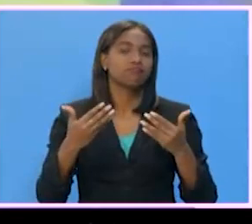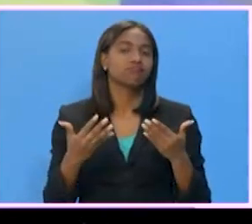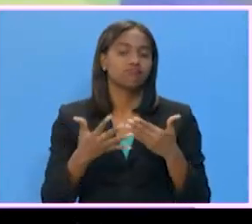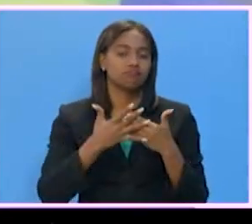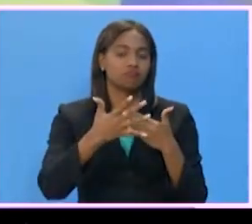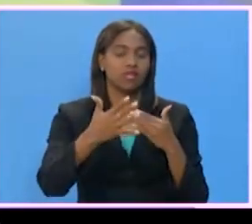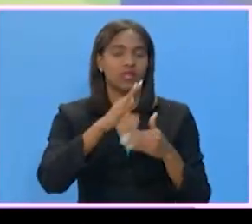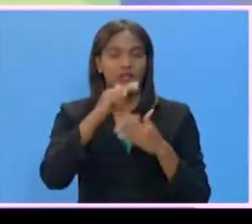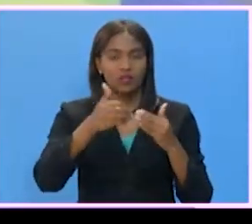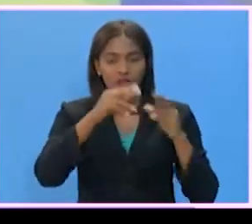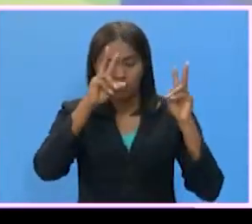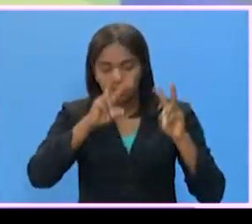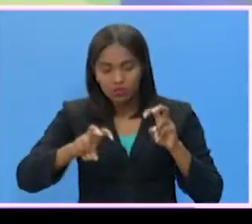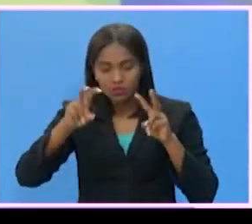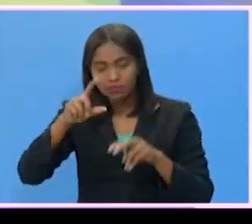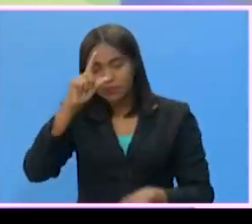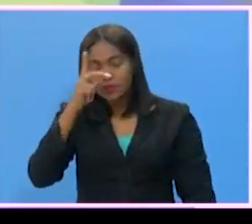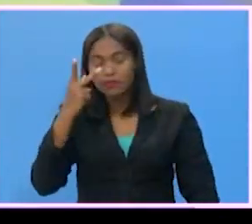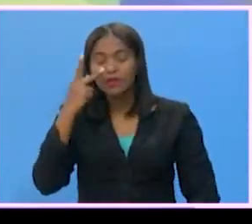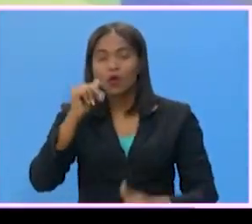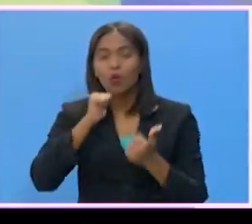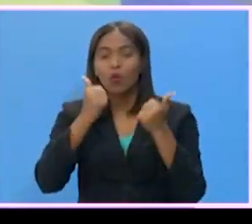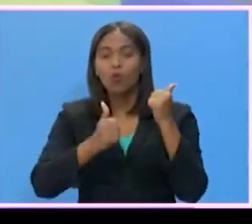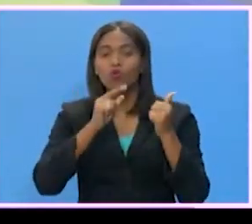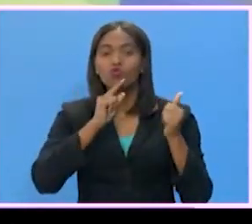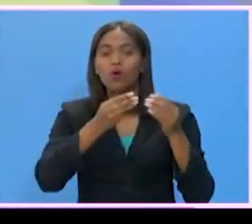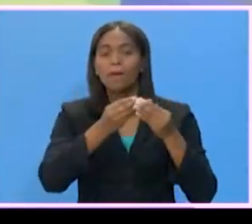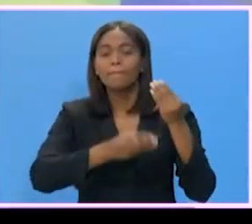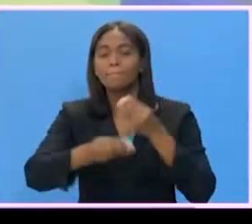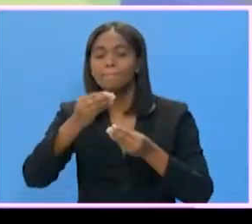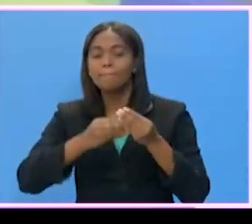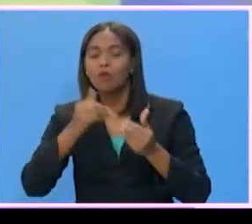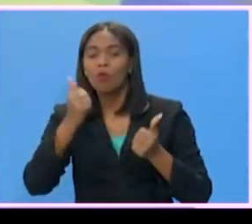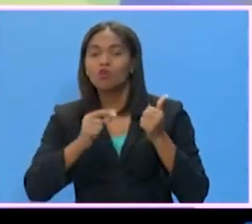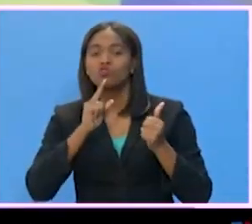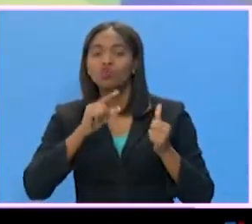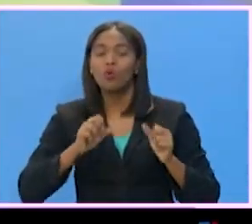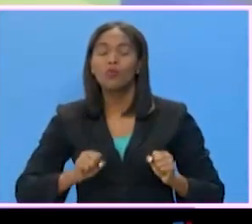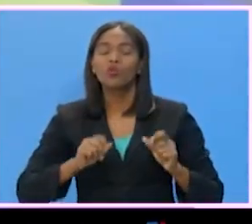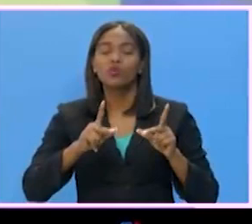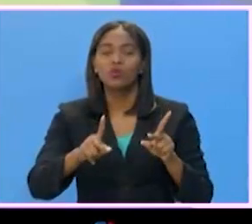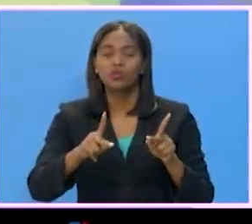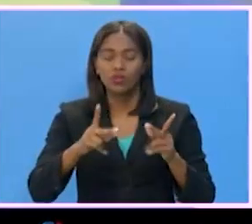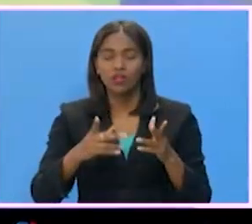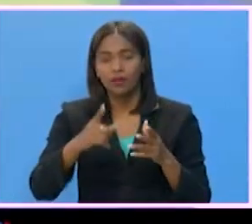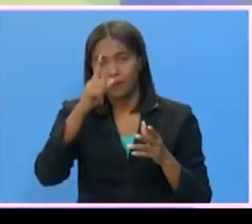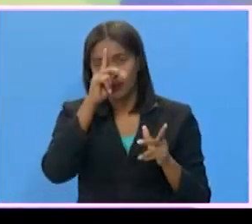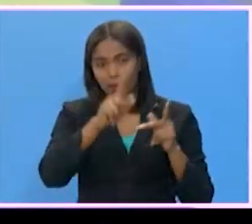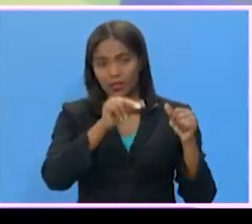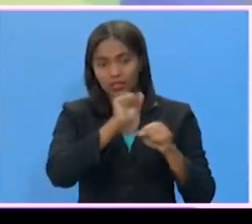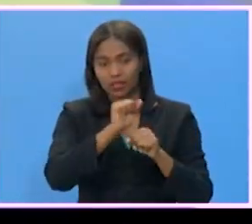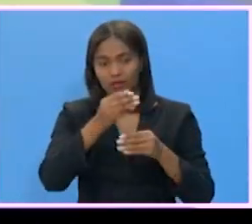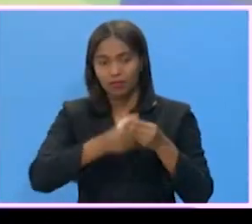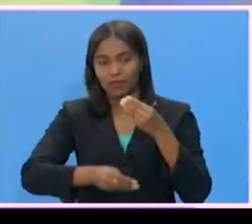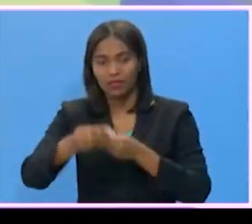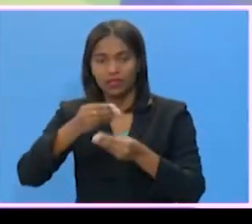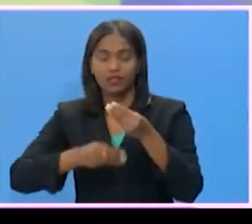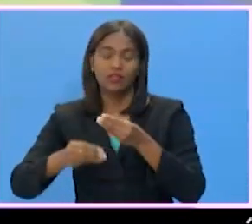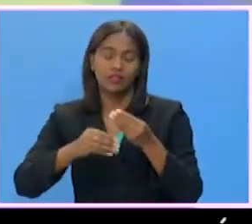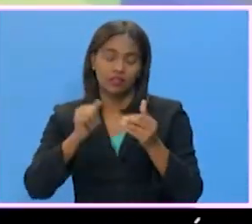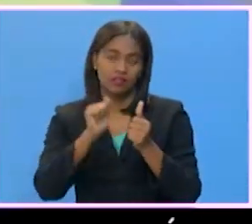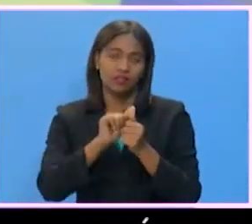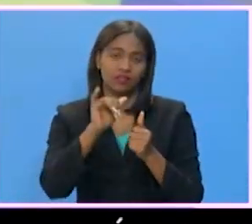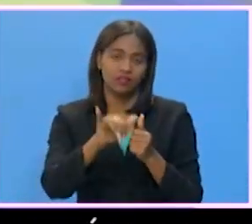el estudio de ver cuáles son los mercados, cuáles son las oportunidades para los operadores, centros logísticos,